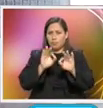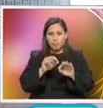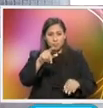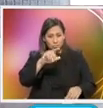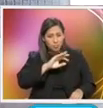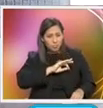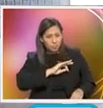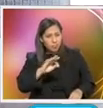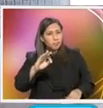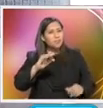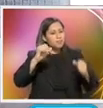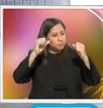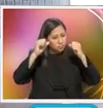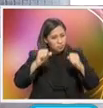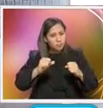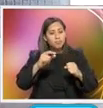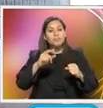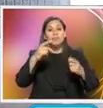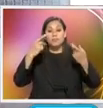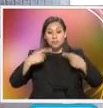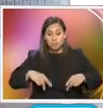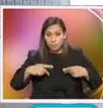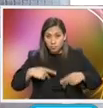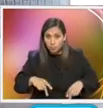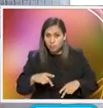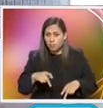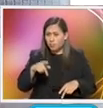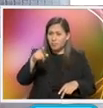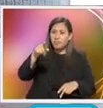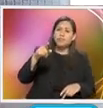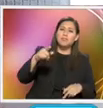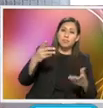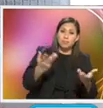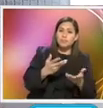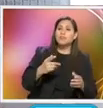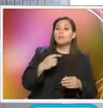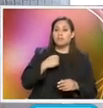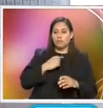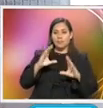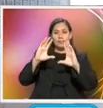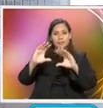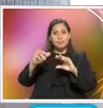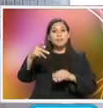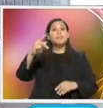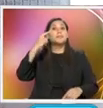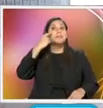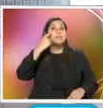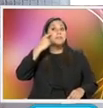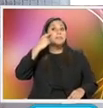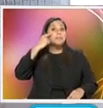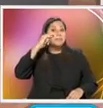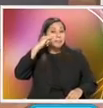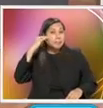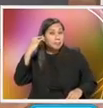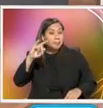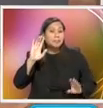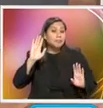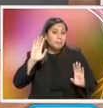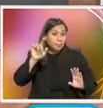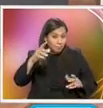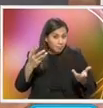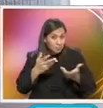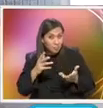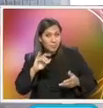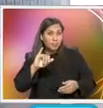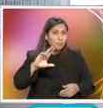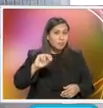tú puedas asegurar el hecho de que las personas lo estén haciendo, porque tú les enseñas, y de verdad lo están poniendo en práctica.